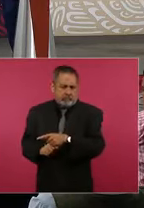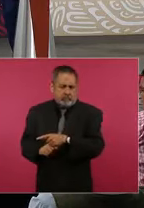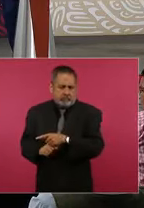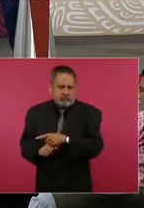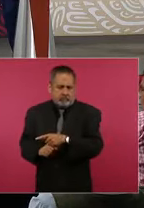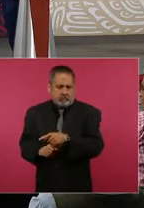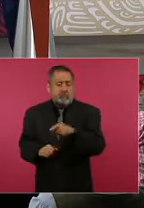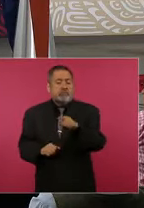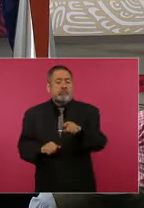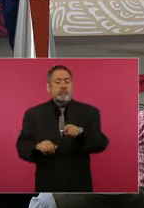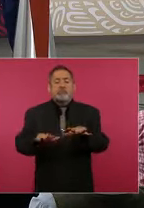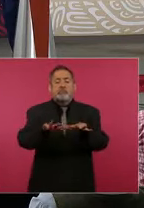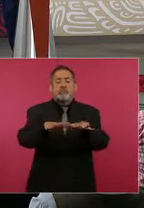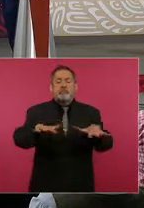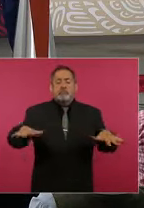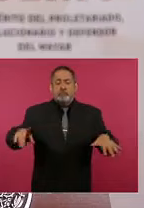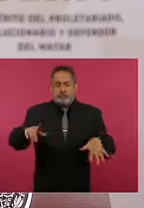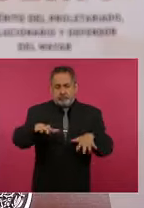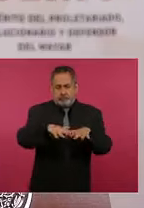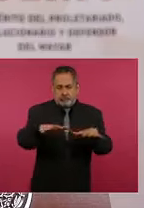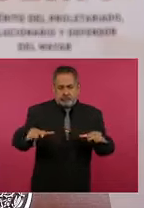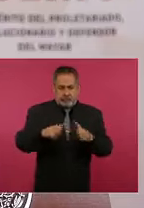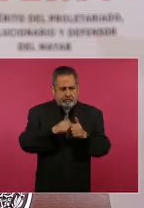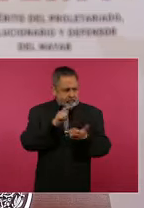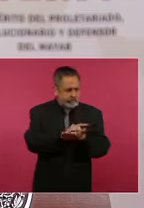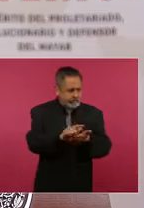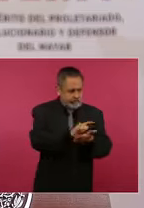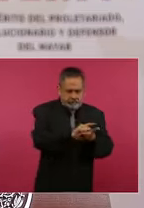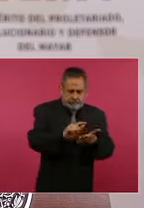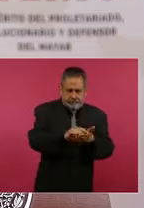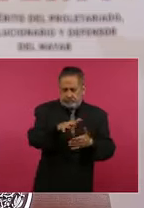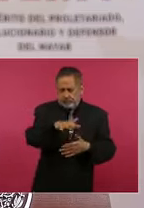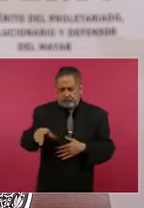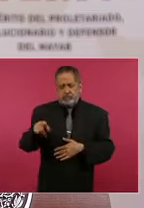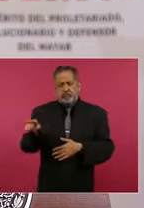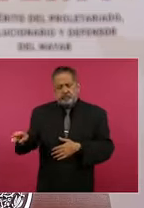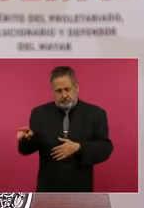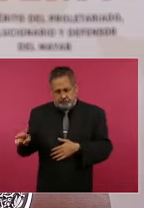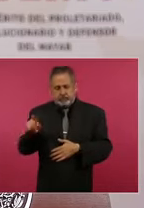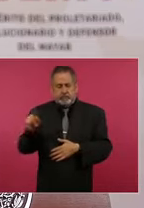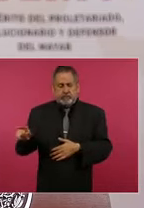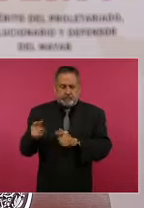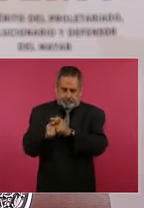lo de la playa, la limpieza y lo del